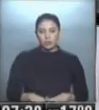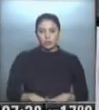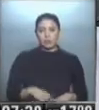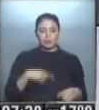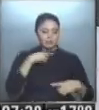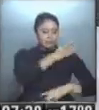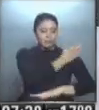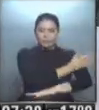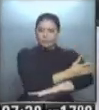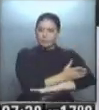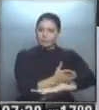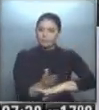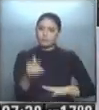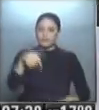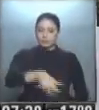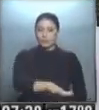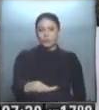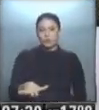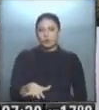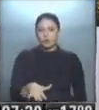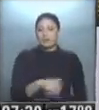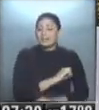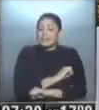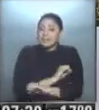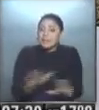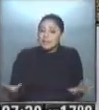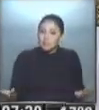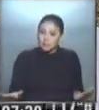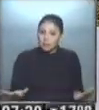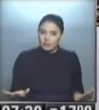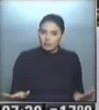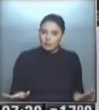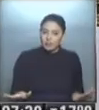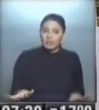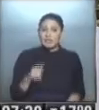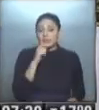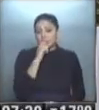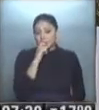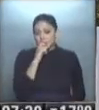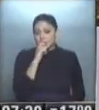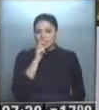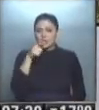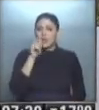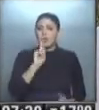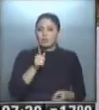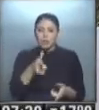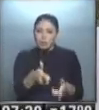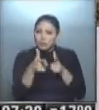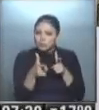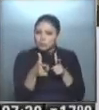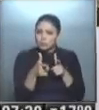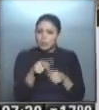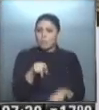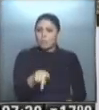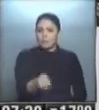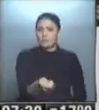se han sucedido aquí en este barrio de Villa Celina, grave porque el hecho de que lo asaltaran, lo ultimaran, generó